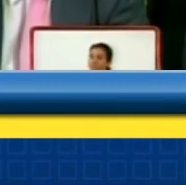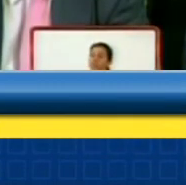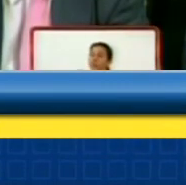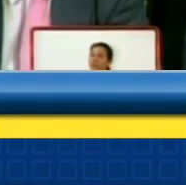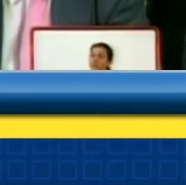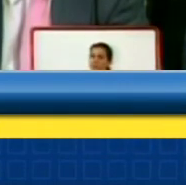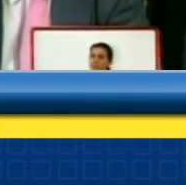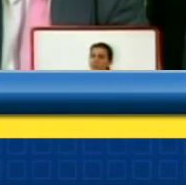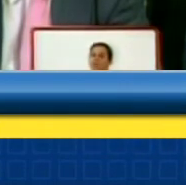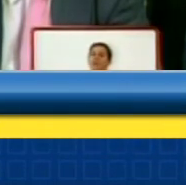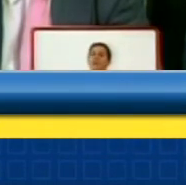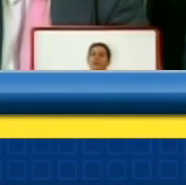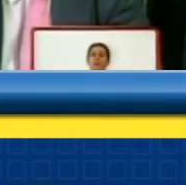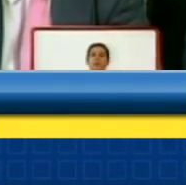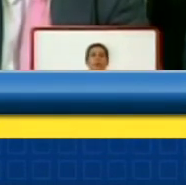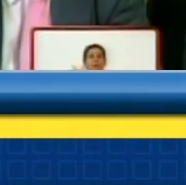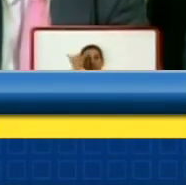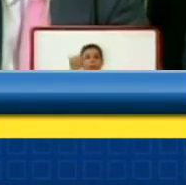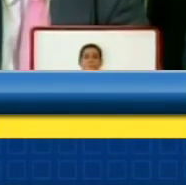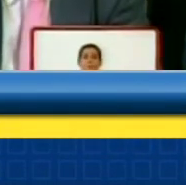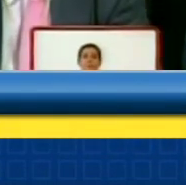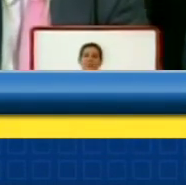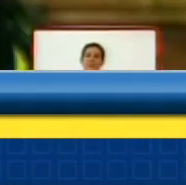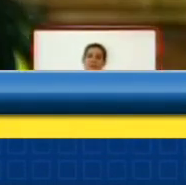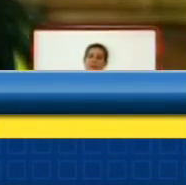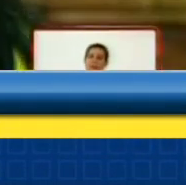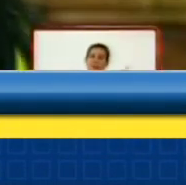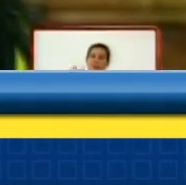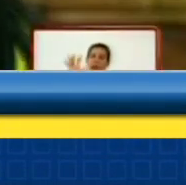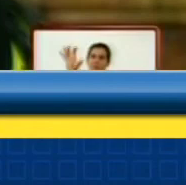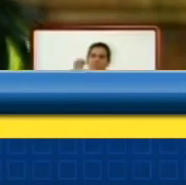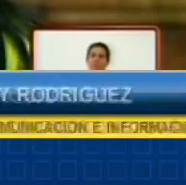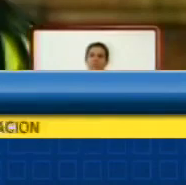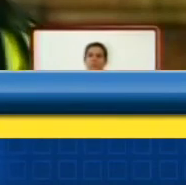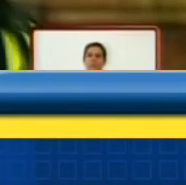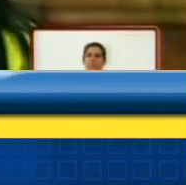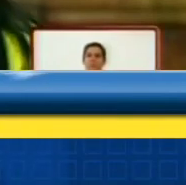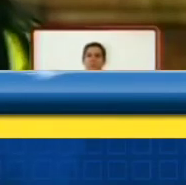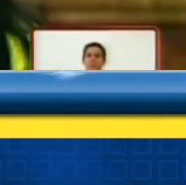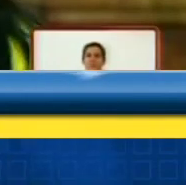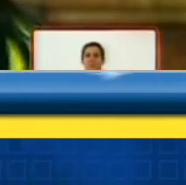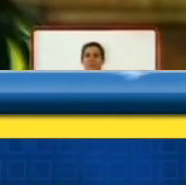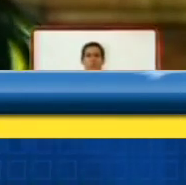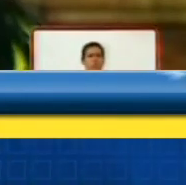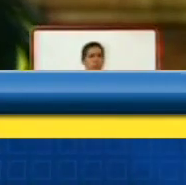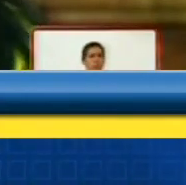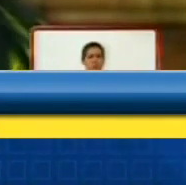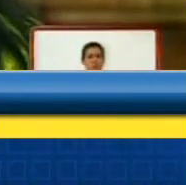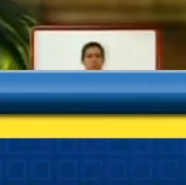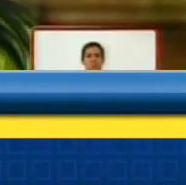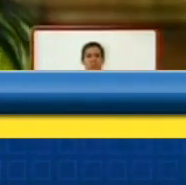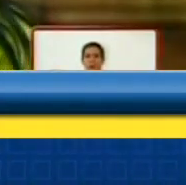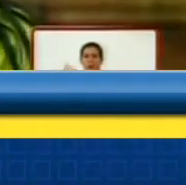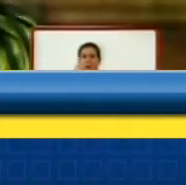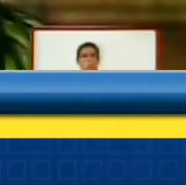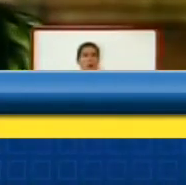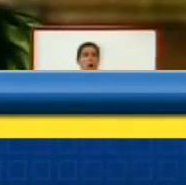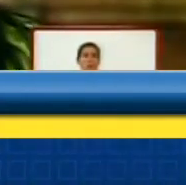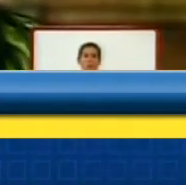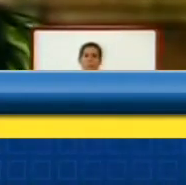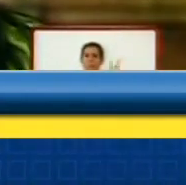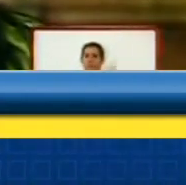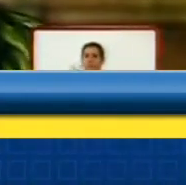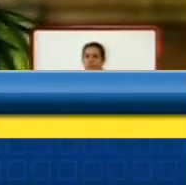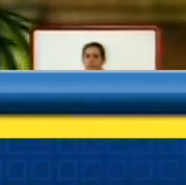hecho el presidente Maduro a la pacificación del país. Ya prácticamente todos los aspectos han sido expuestos, salvo lo que tiene que ver